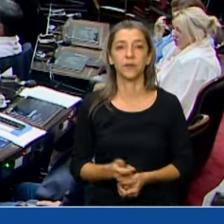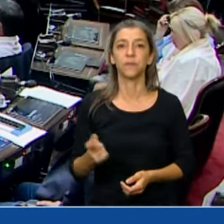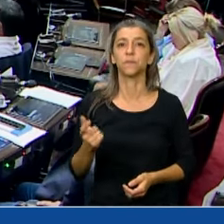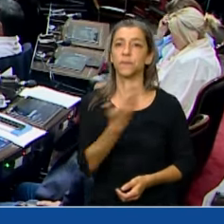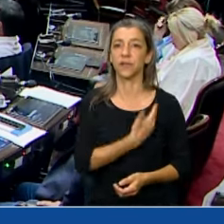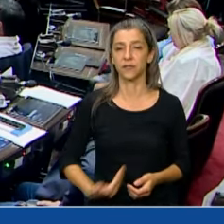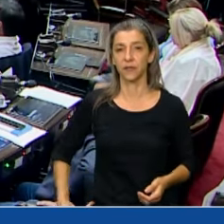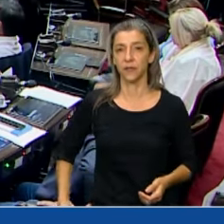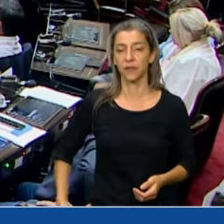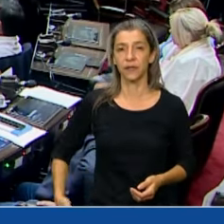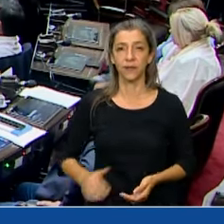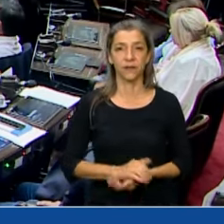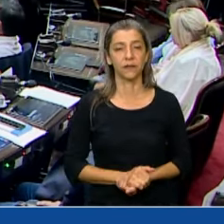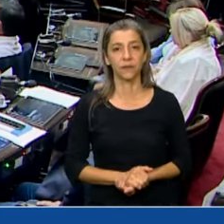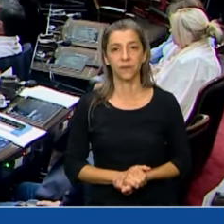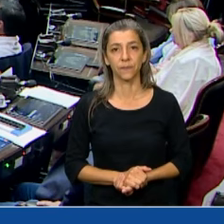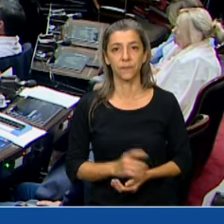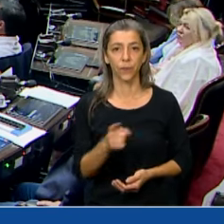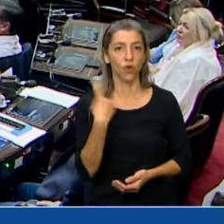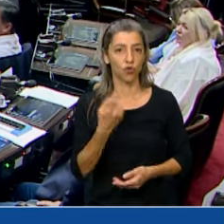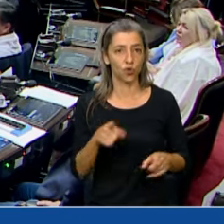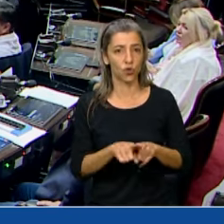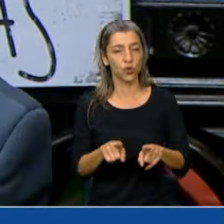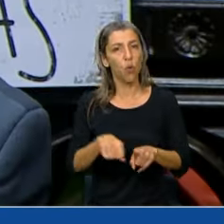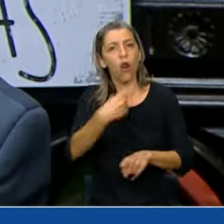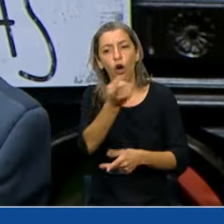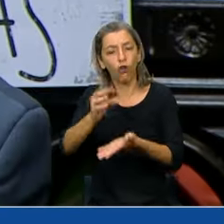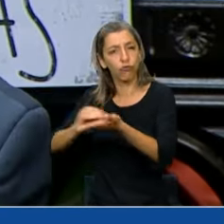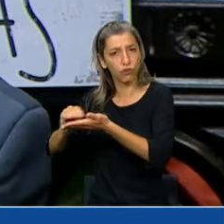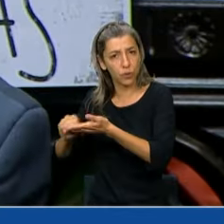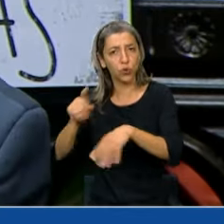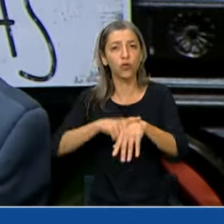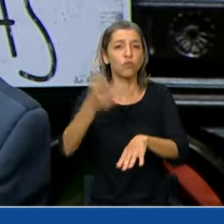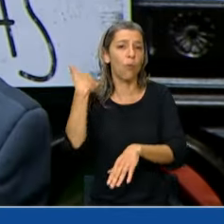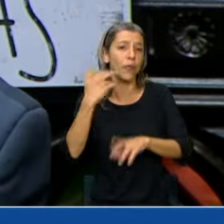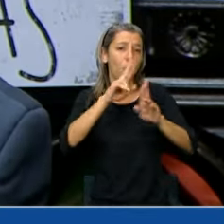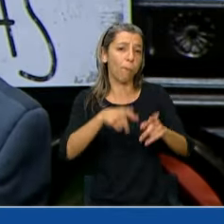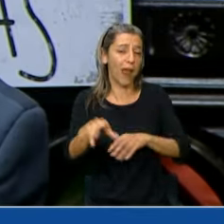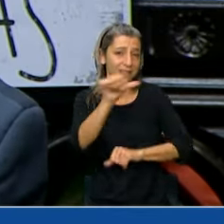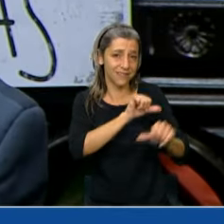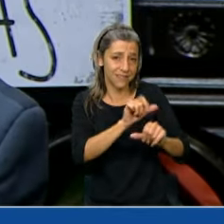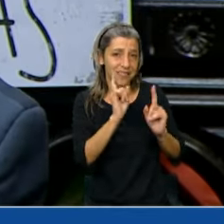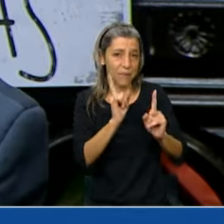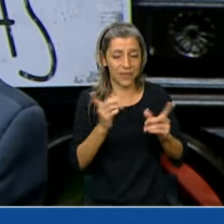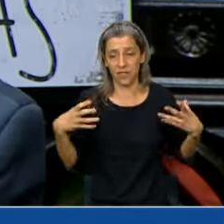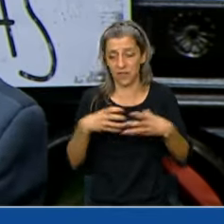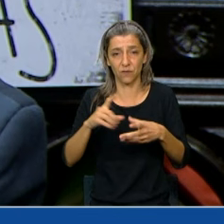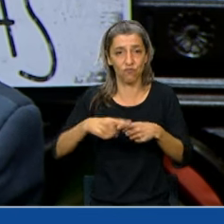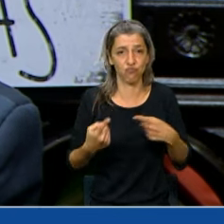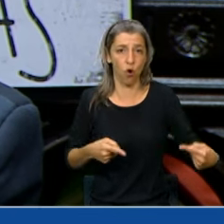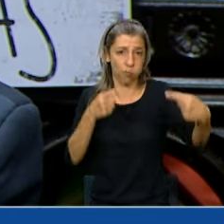probable que a nosotros como a muchos diputados que cuando se trató del plan de ciencia de bloque de la oposición se